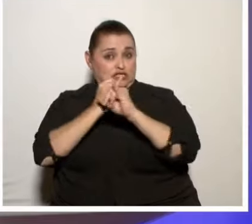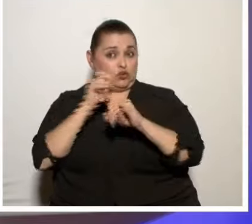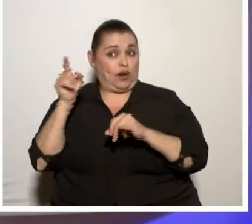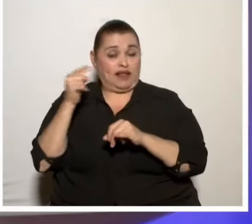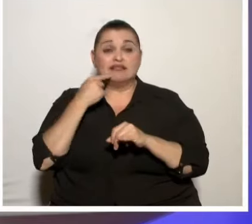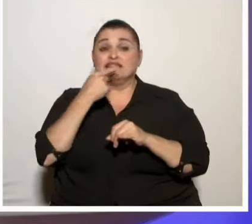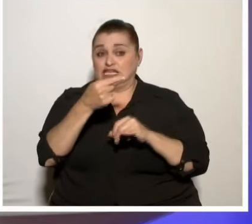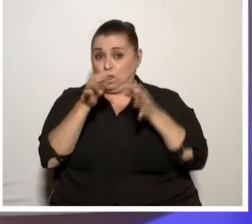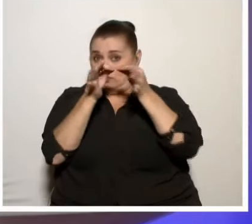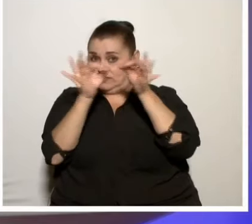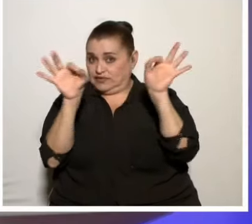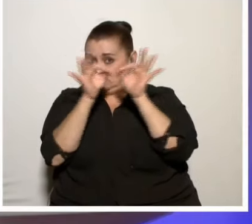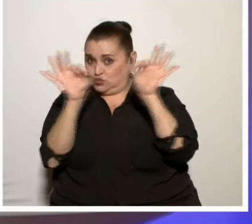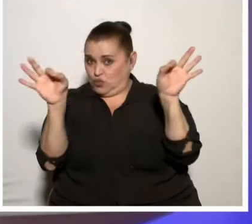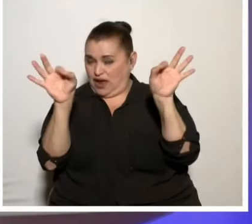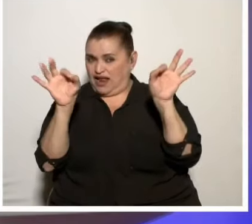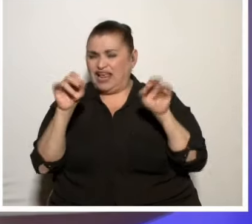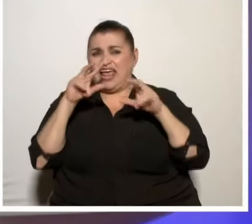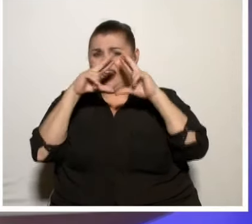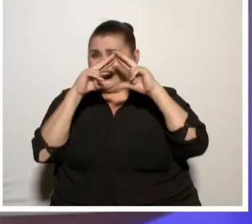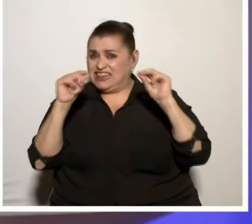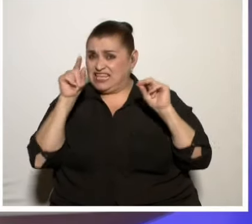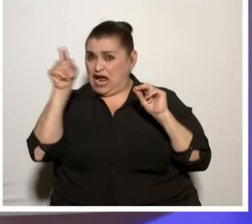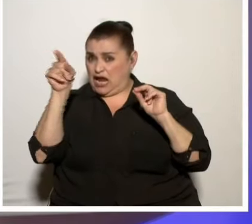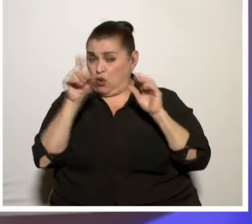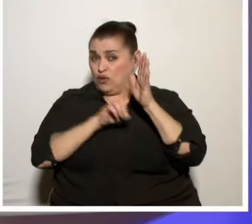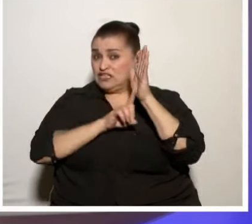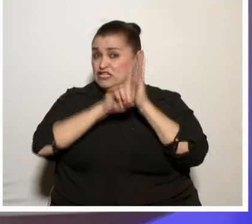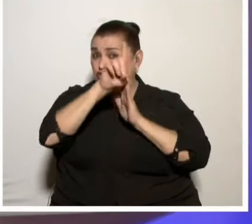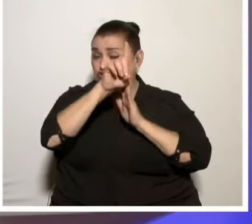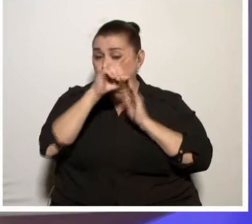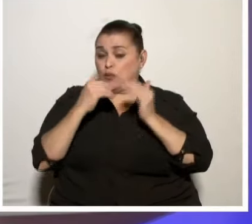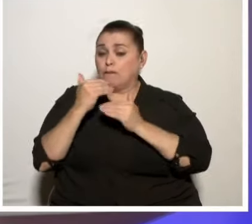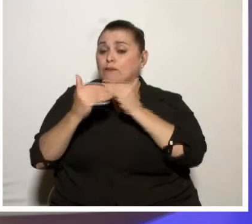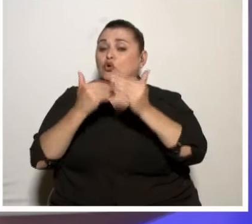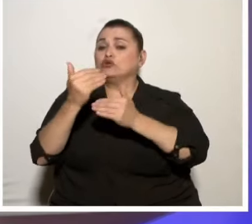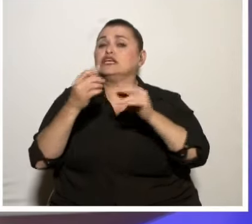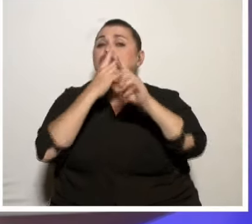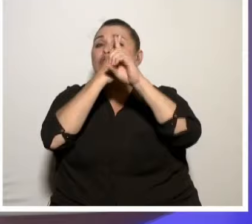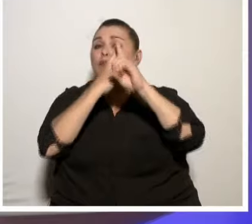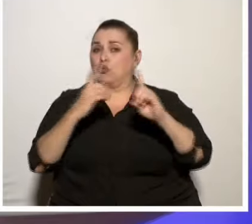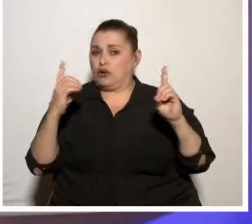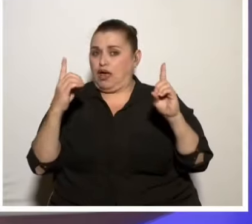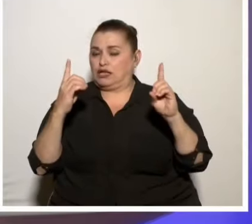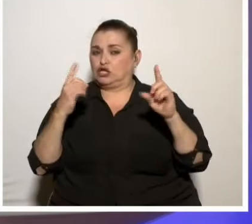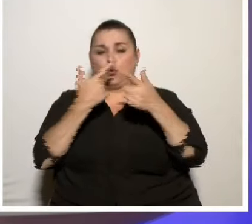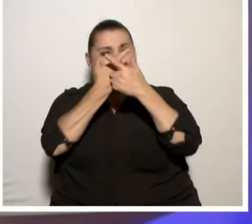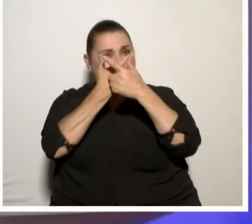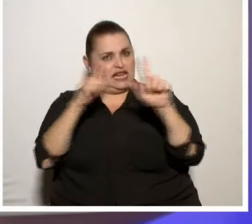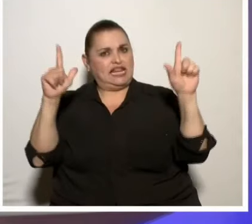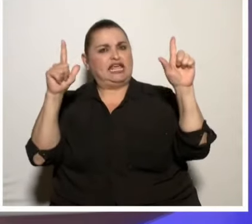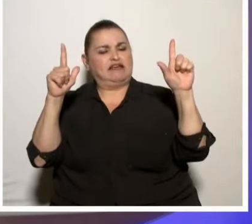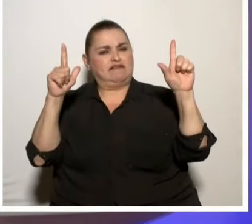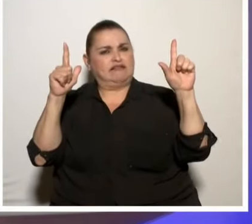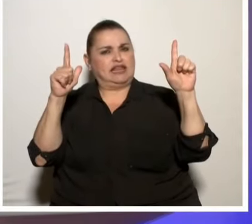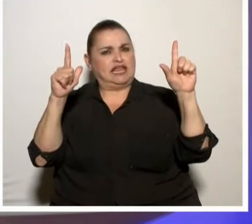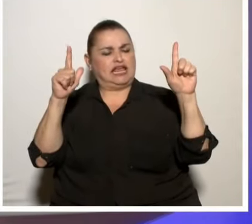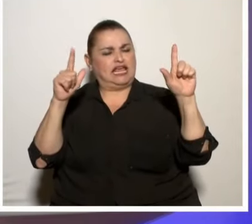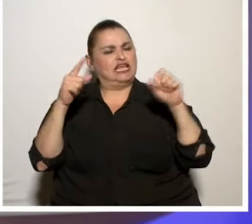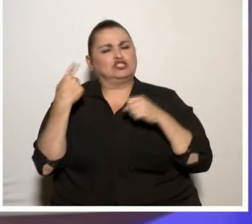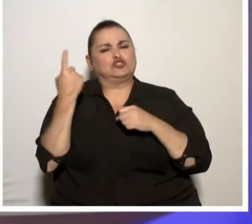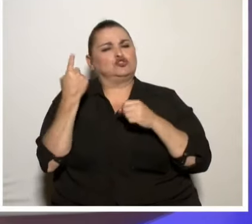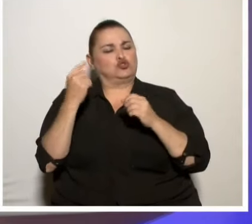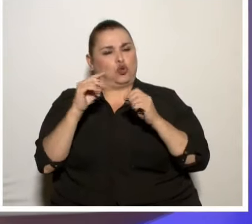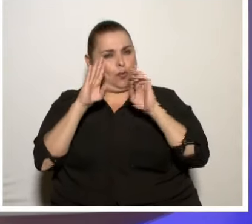cita textualmente, en Nicaragua se está desarrollando un proceso democrático, libre y sobre todo